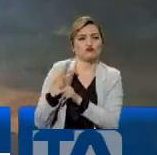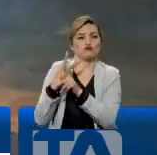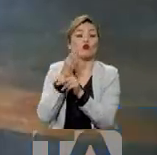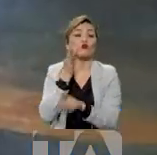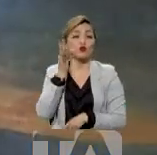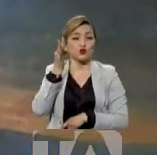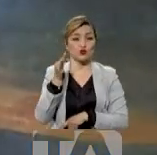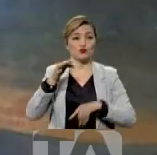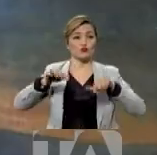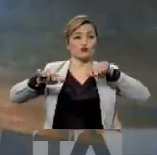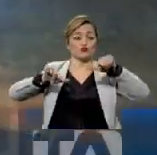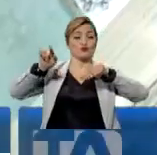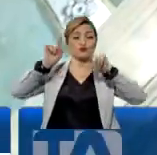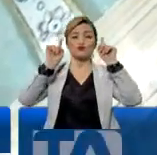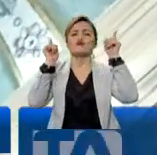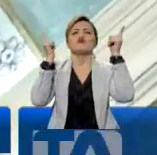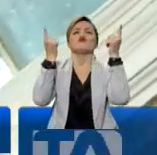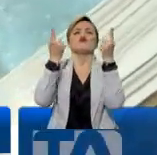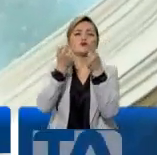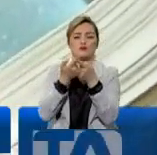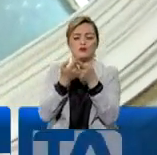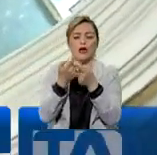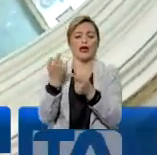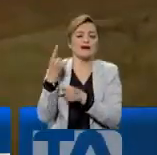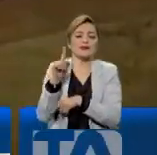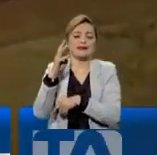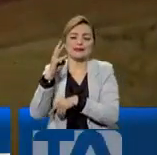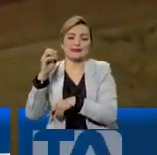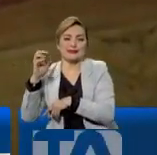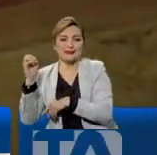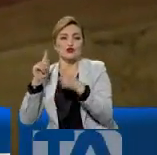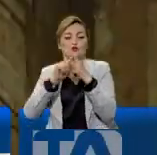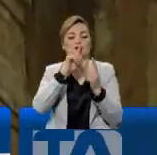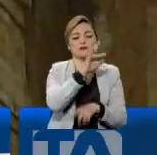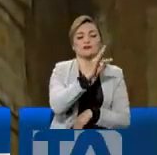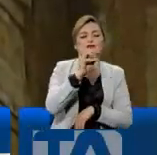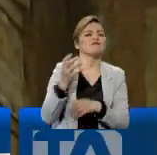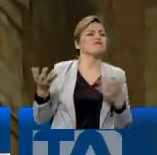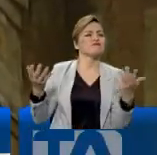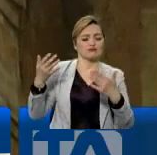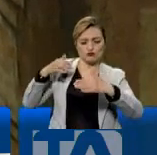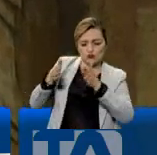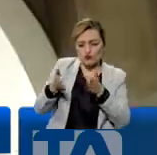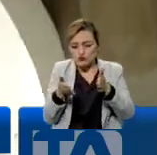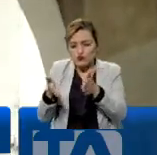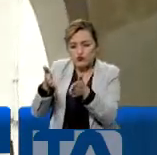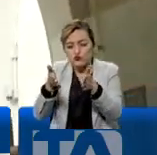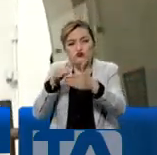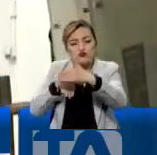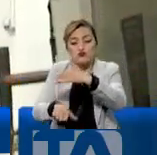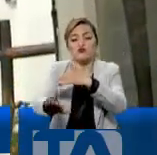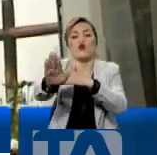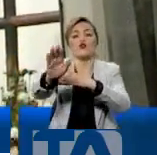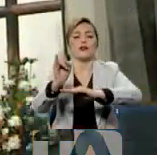futuras. Este espacio sagrado data del siglo XVI al XVII. Era un pasadizo que se dirigía hacia la capilla de San Buenaventura y luego